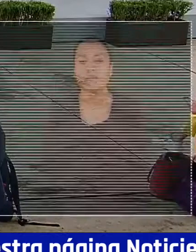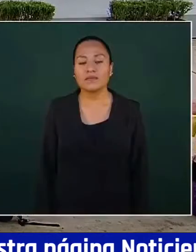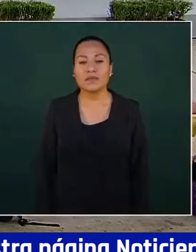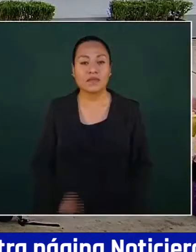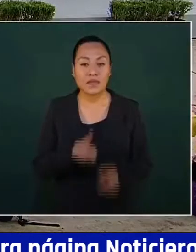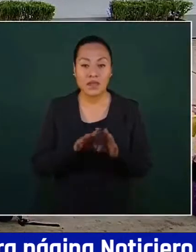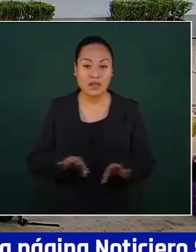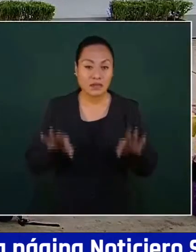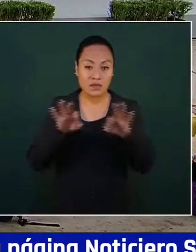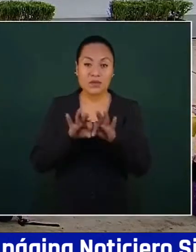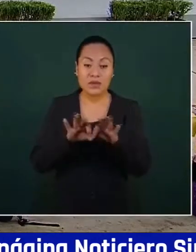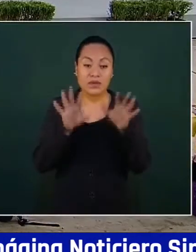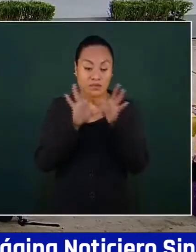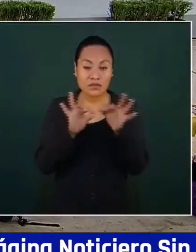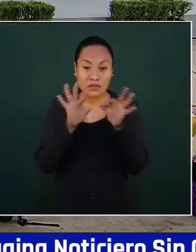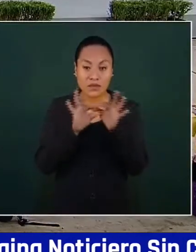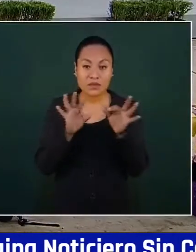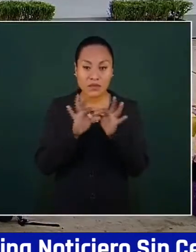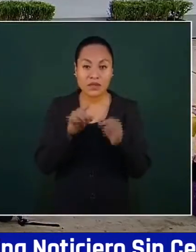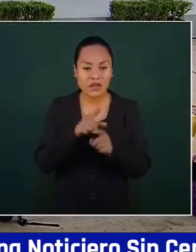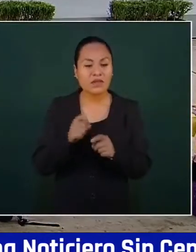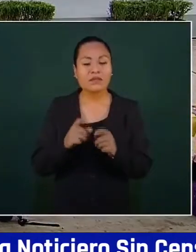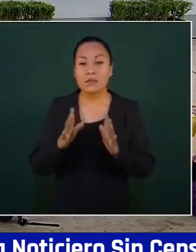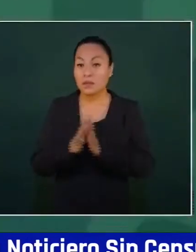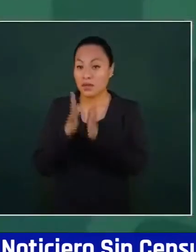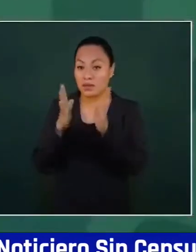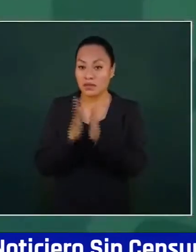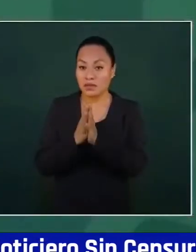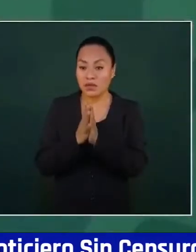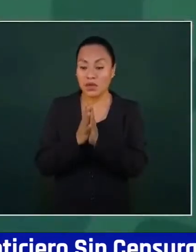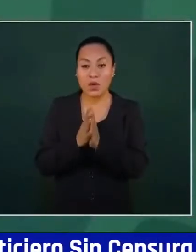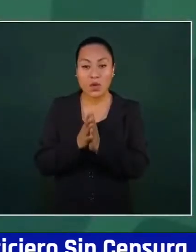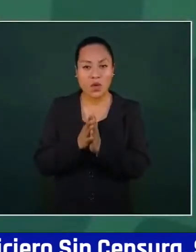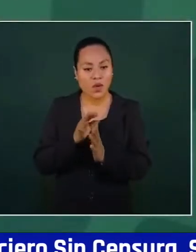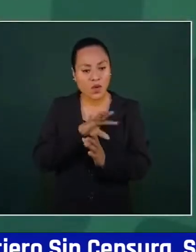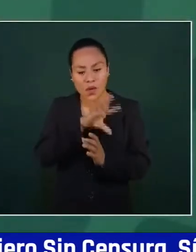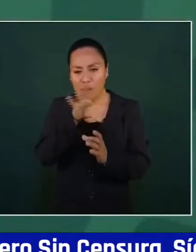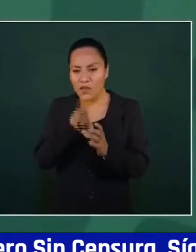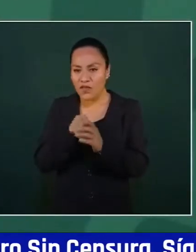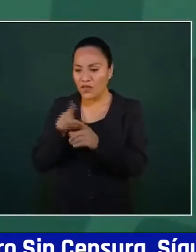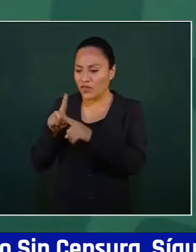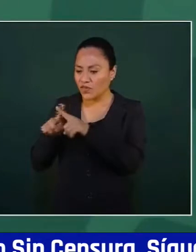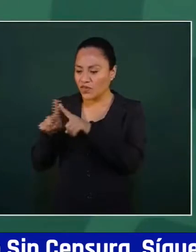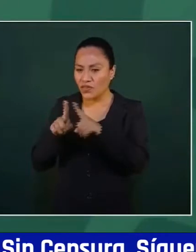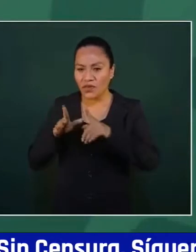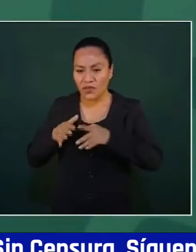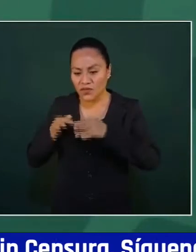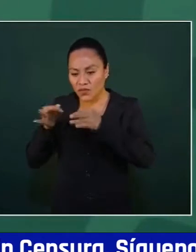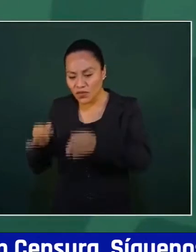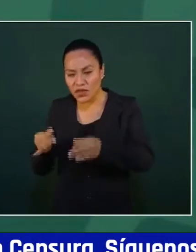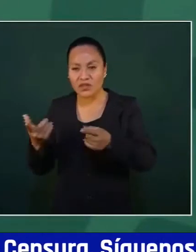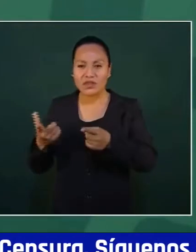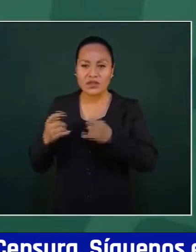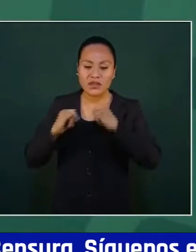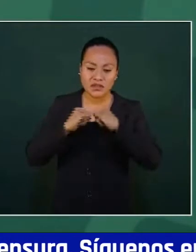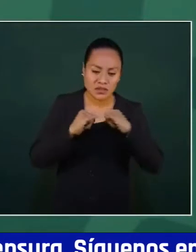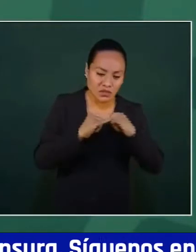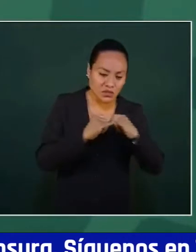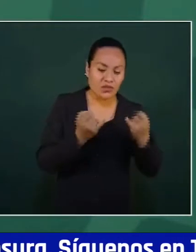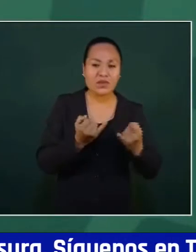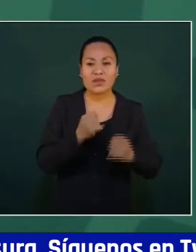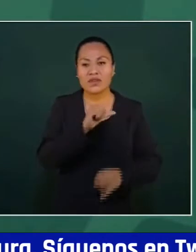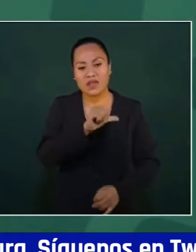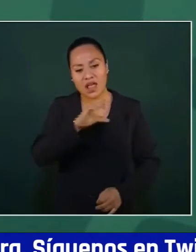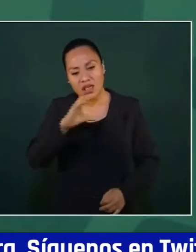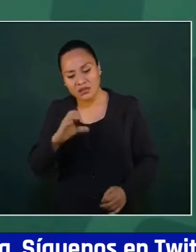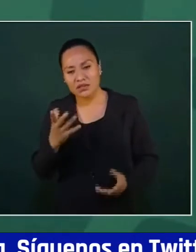que mencionar que ha habido una participación de un conjunto de fundaciones y de organismos de la sociedad civil que también